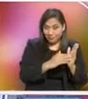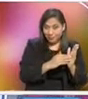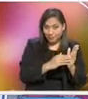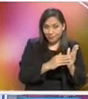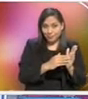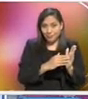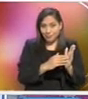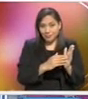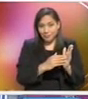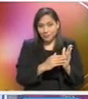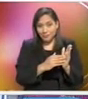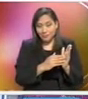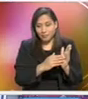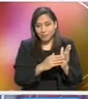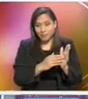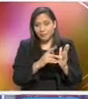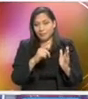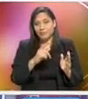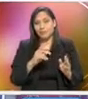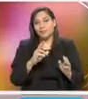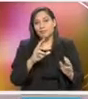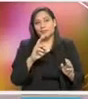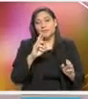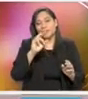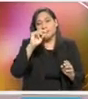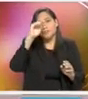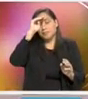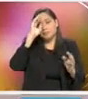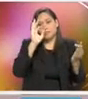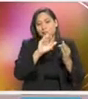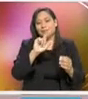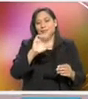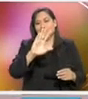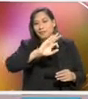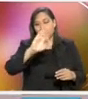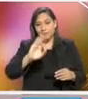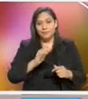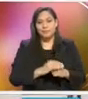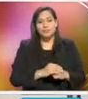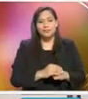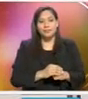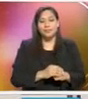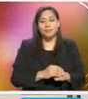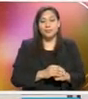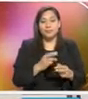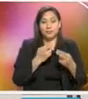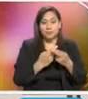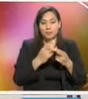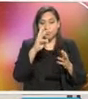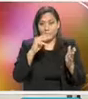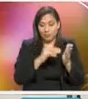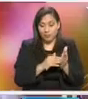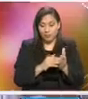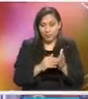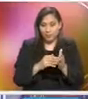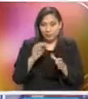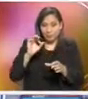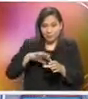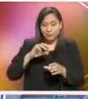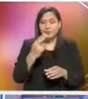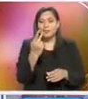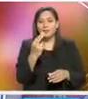eso, no? Los pequeños vicios que luego tenemos también. ¿Cuánto es eso? Porque eso también es un gasto fijo también mensual, entra ¿no? dentro del gasto fijo. Entonces